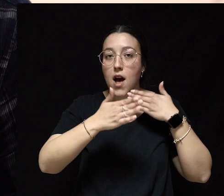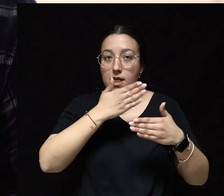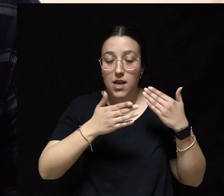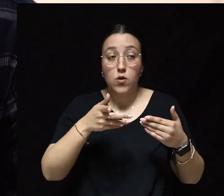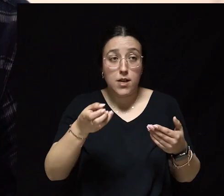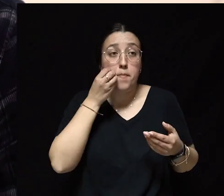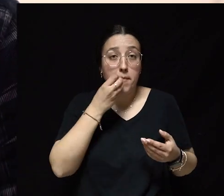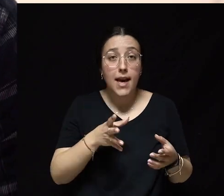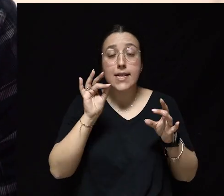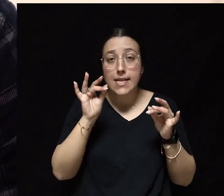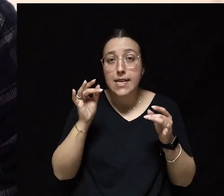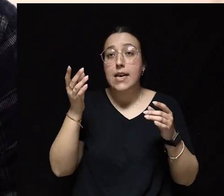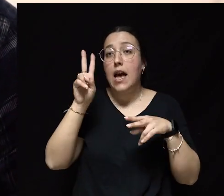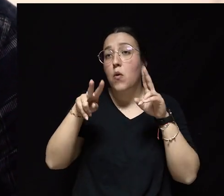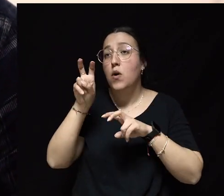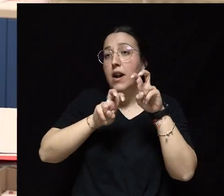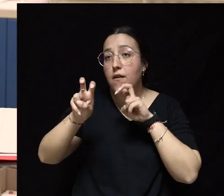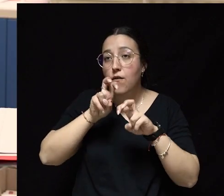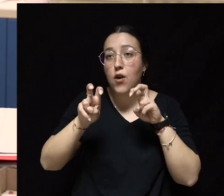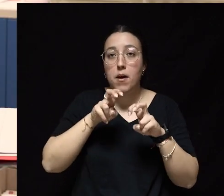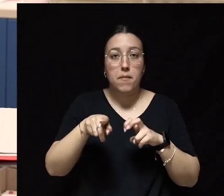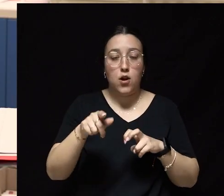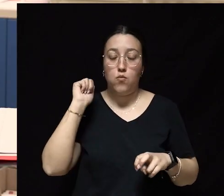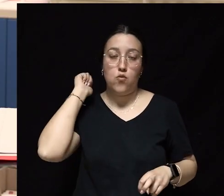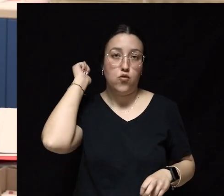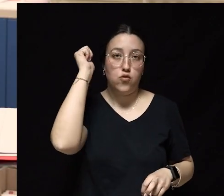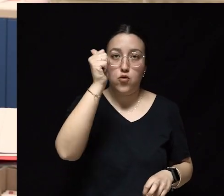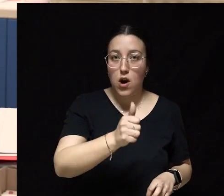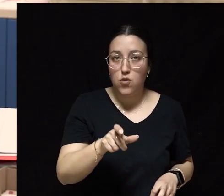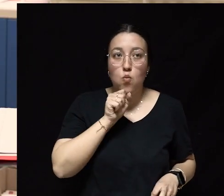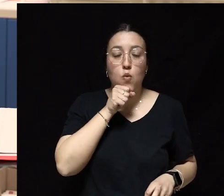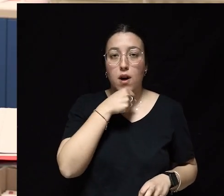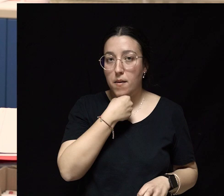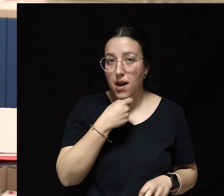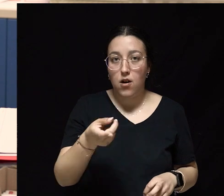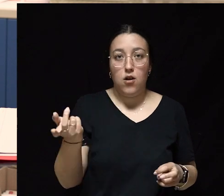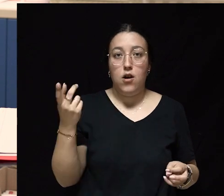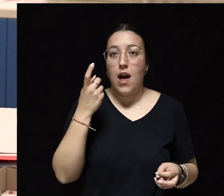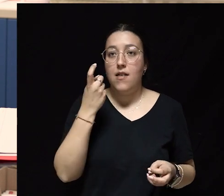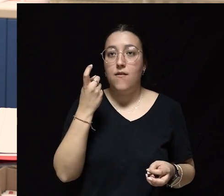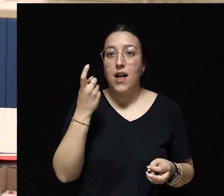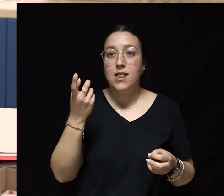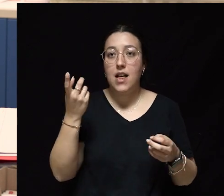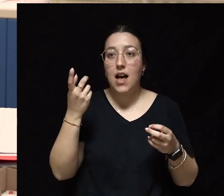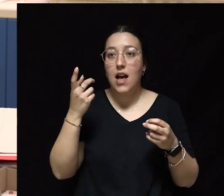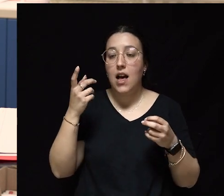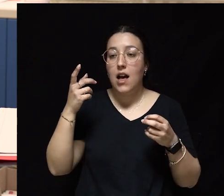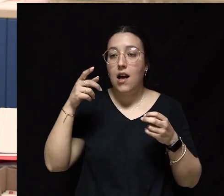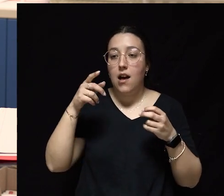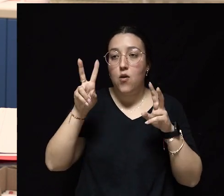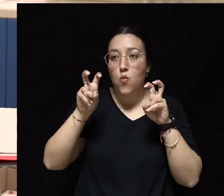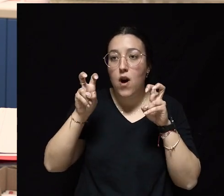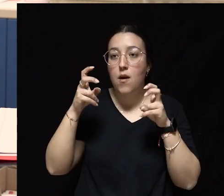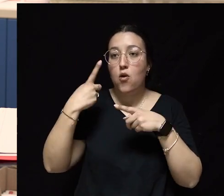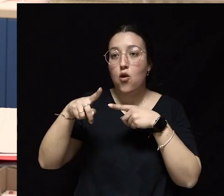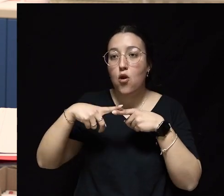que se mantienen, ha habido alguna reforma de baños y tal, pero realmente ya no cumplen las necesidades